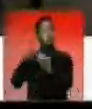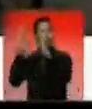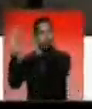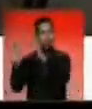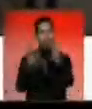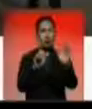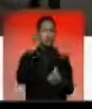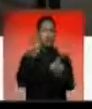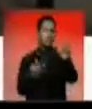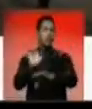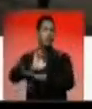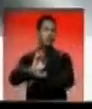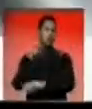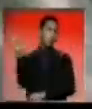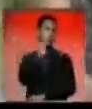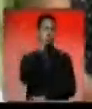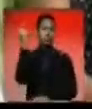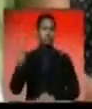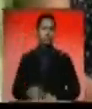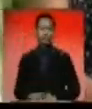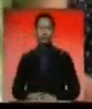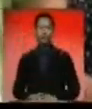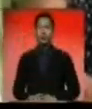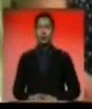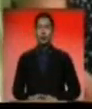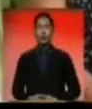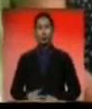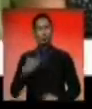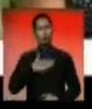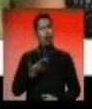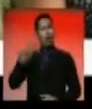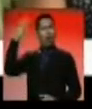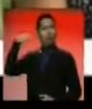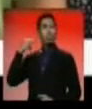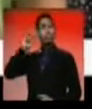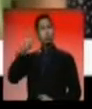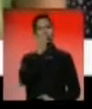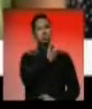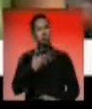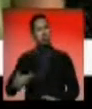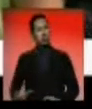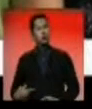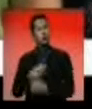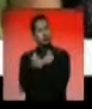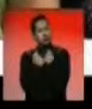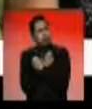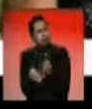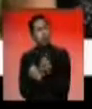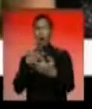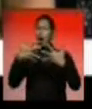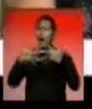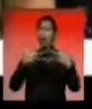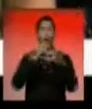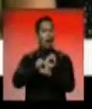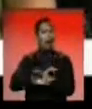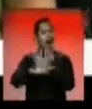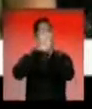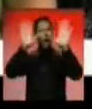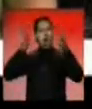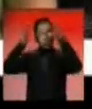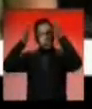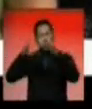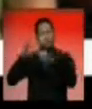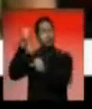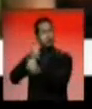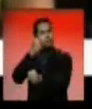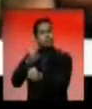los ecuatorianos. Hice mi trabajo con cariño, con transparencia, con dedicación,